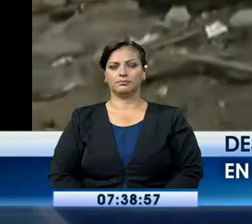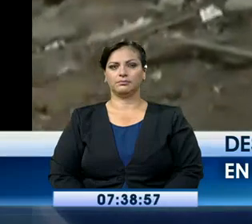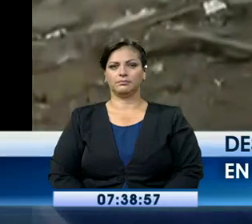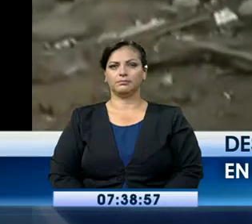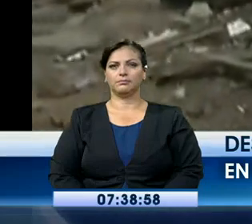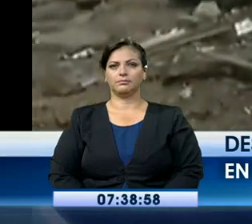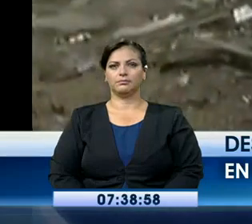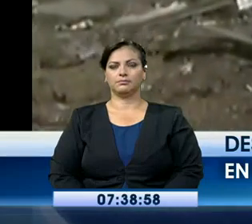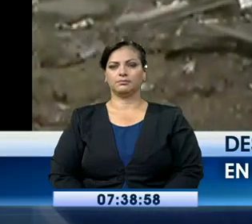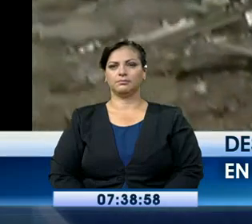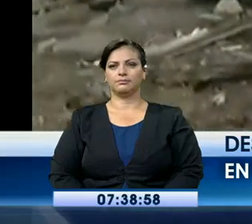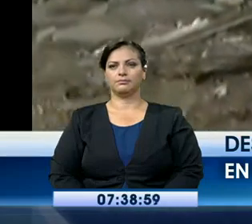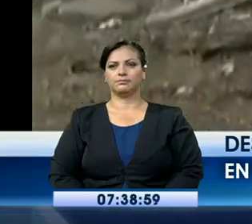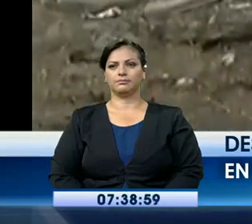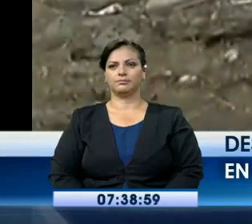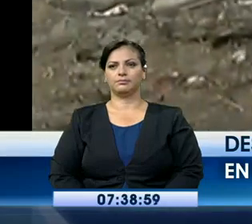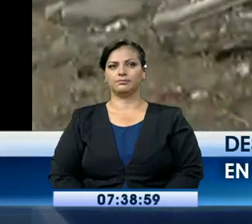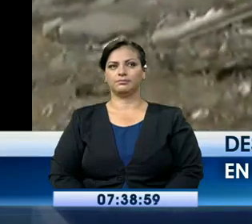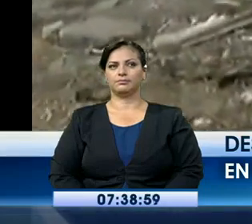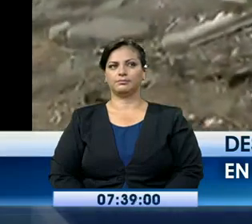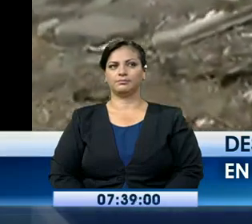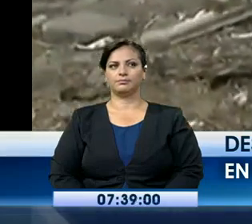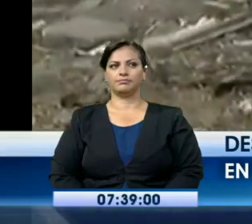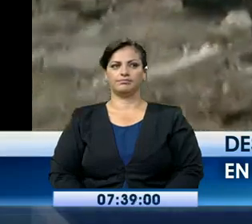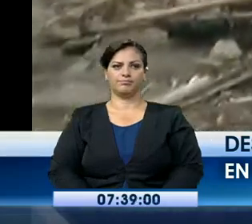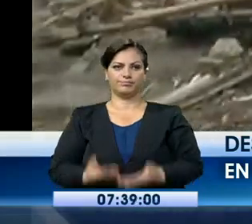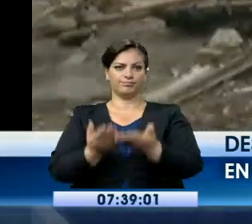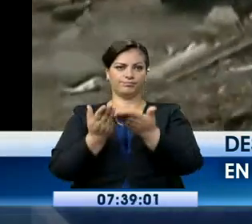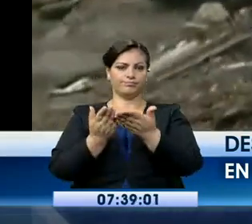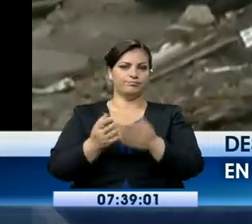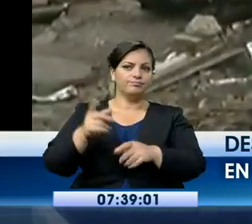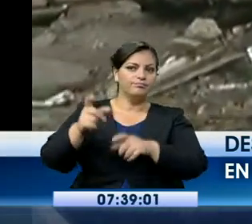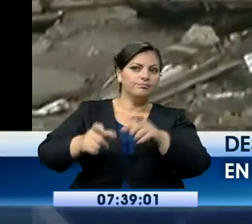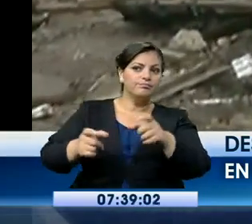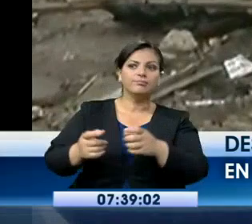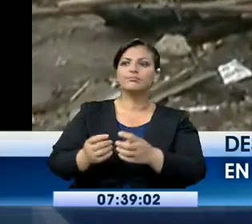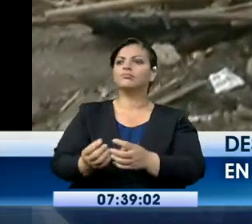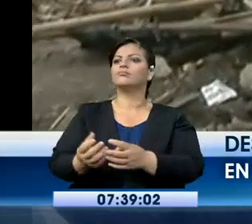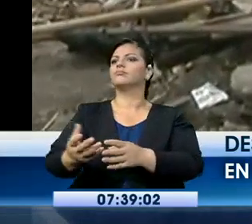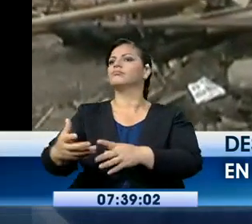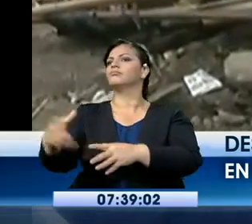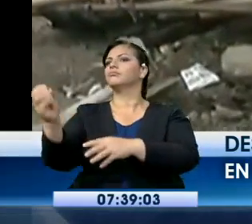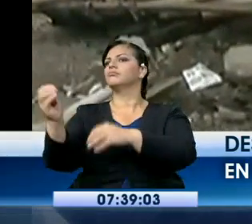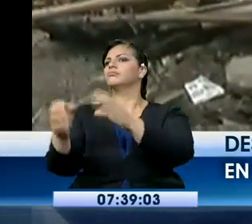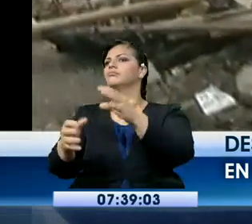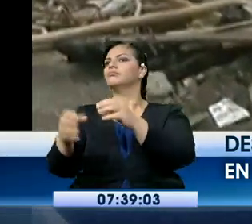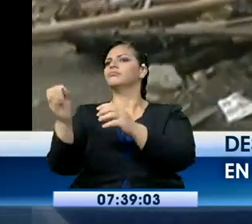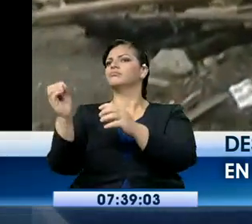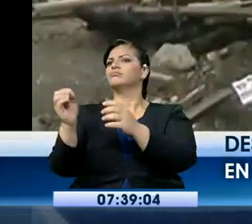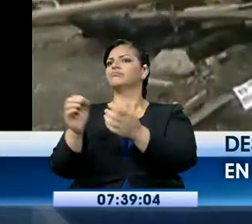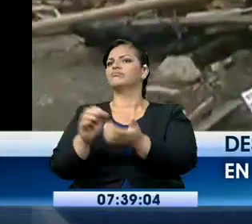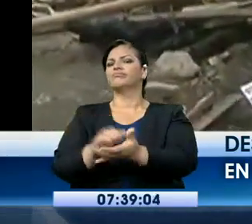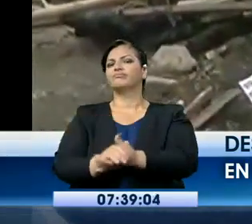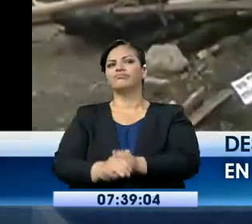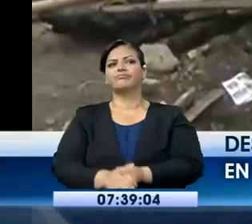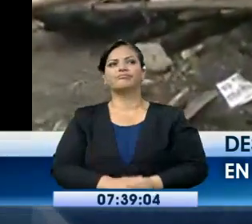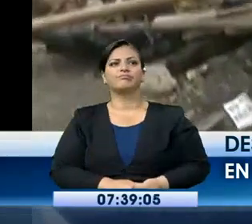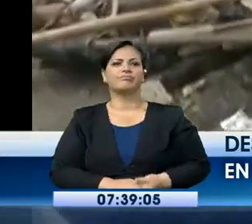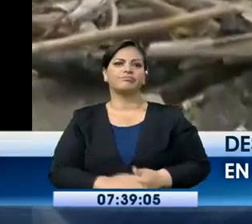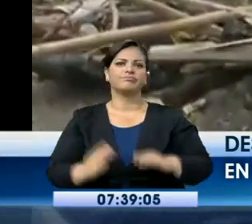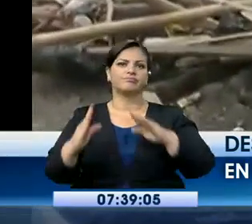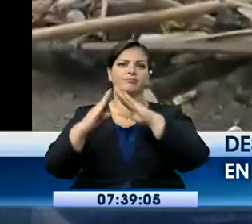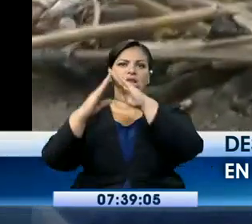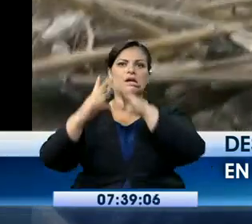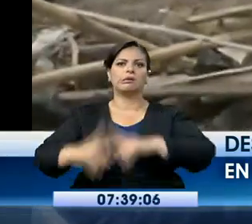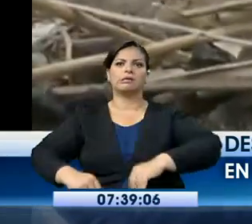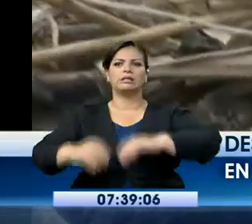en el punto. En el momento que se procedió con el desalojo, ellos se retiraron. Por acá vamos a ver